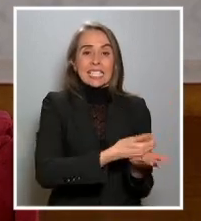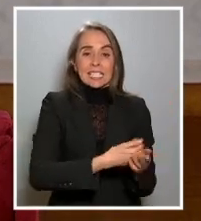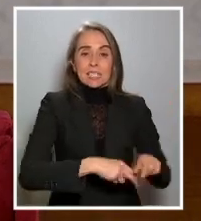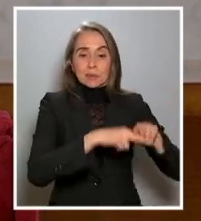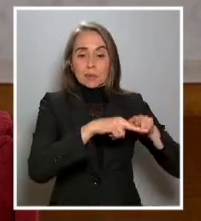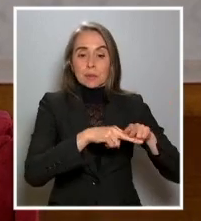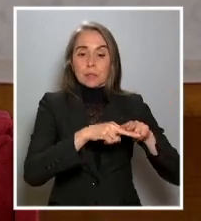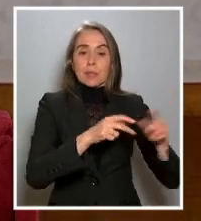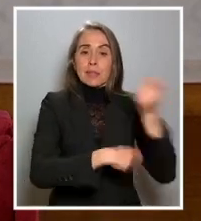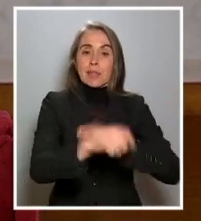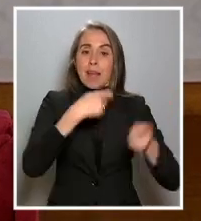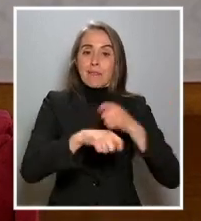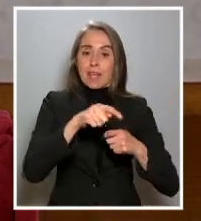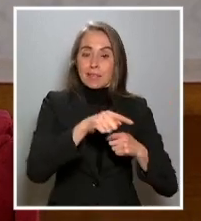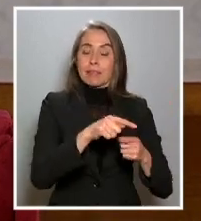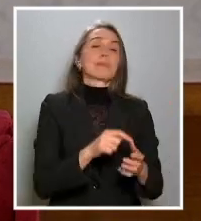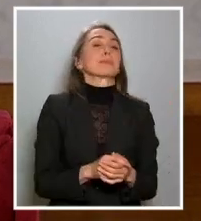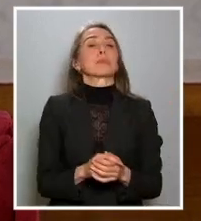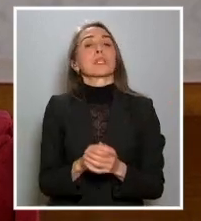Por eso hoy día